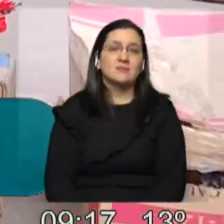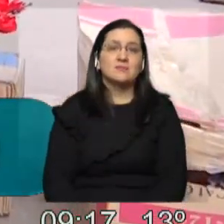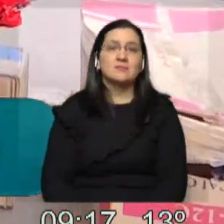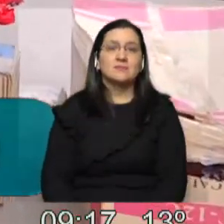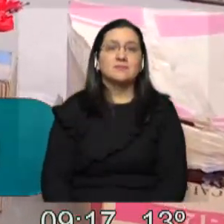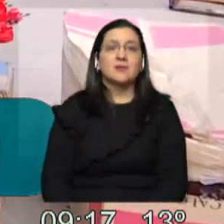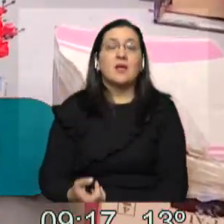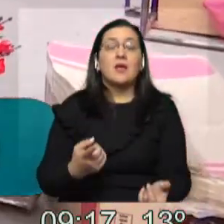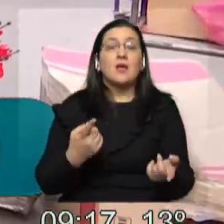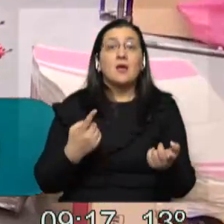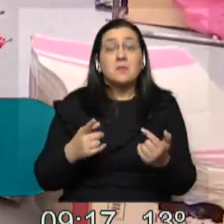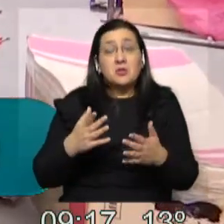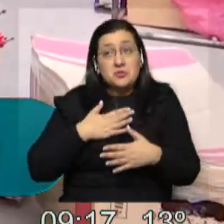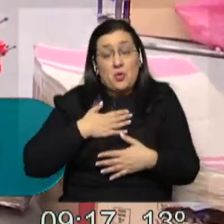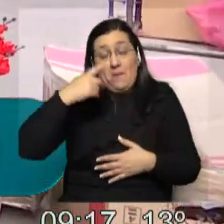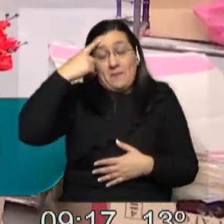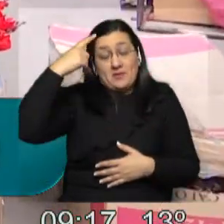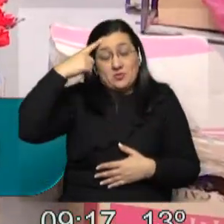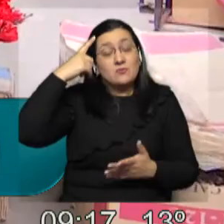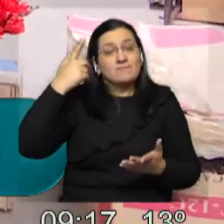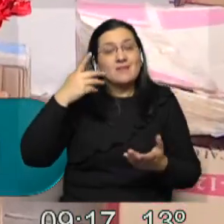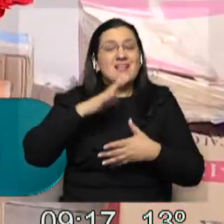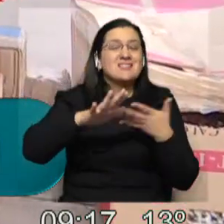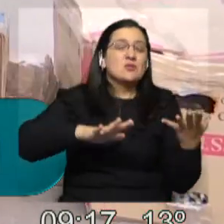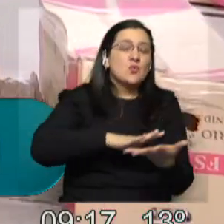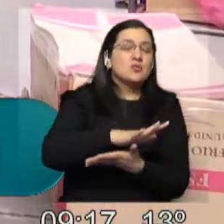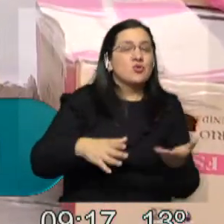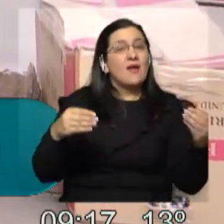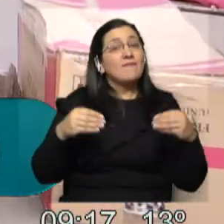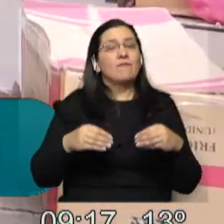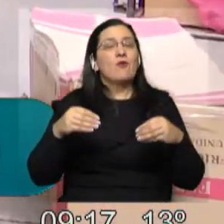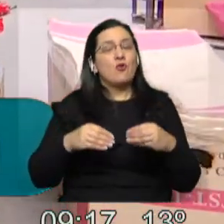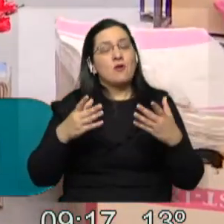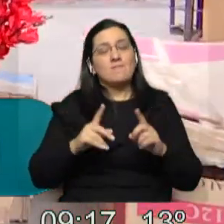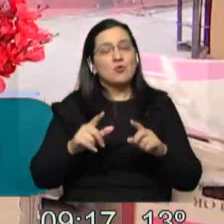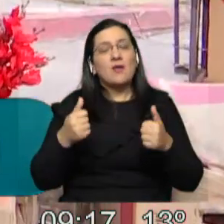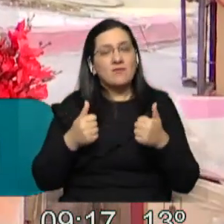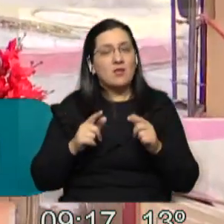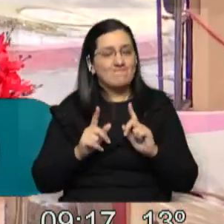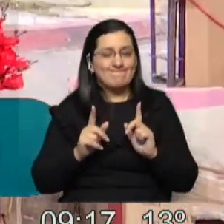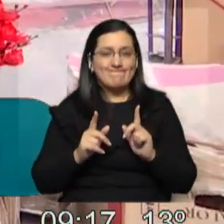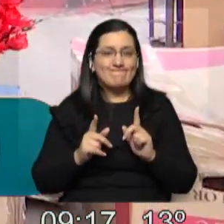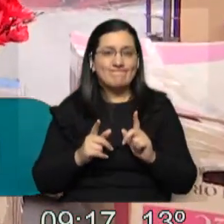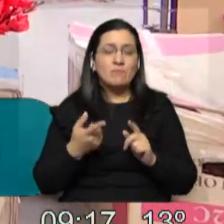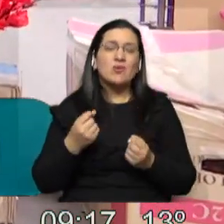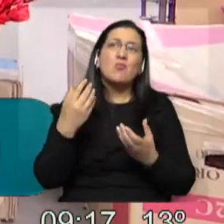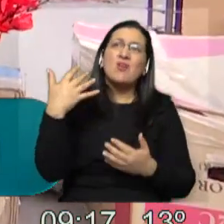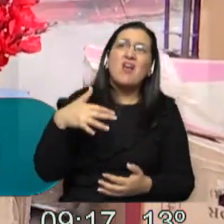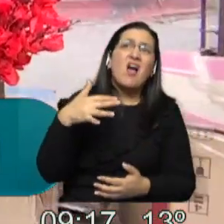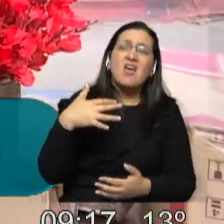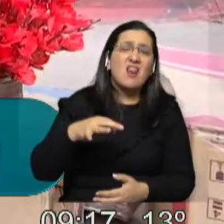siempre. Pero yo pienso que está la situación del país no está nada bien. Que hay un costo de vida muy